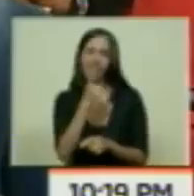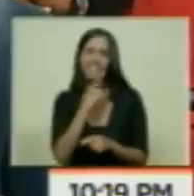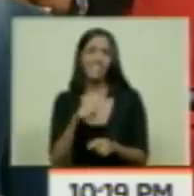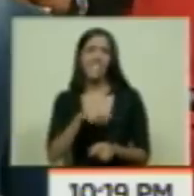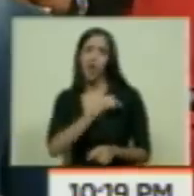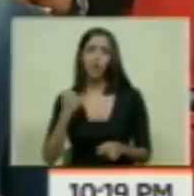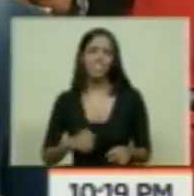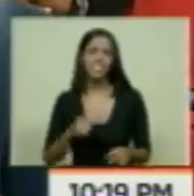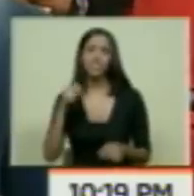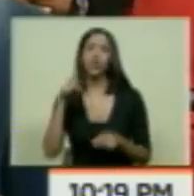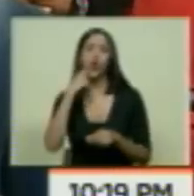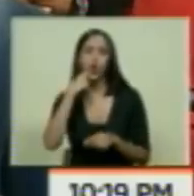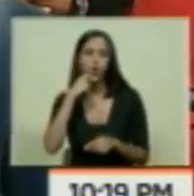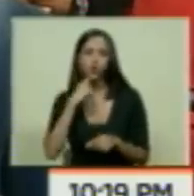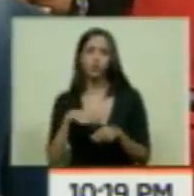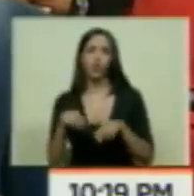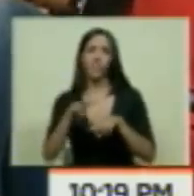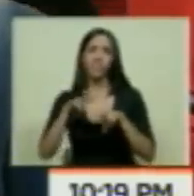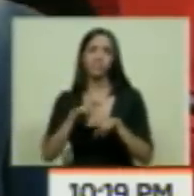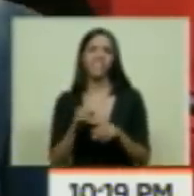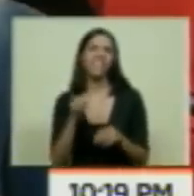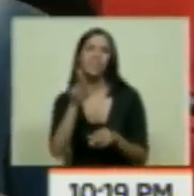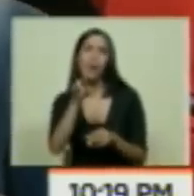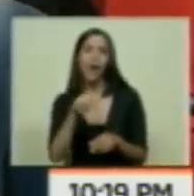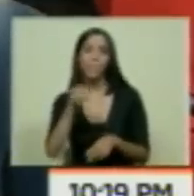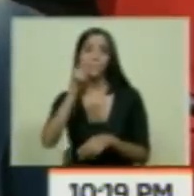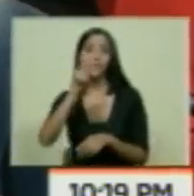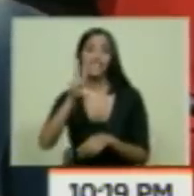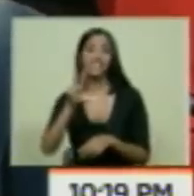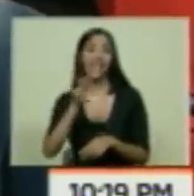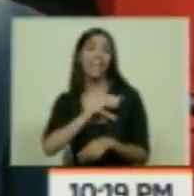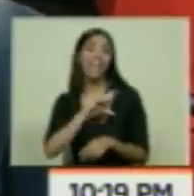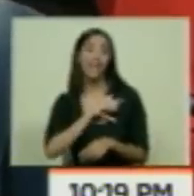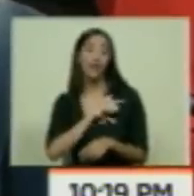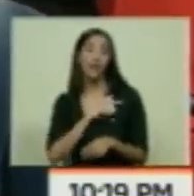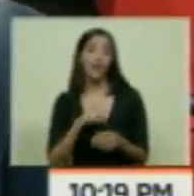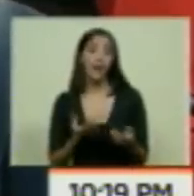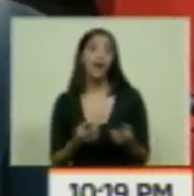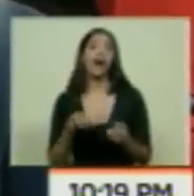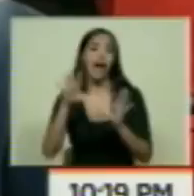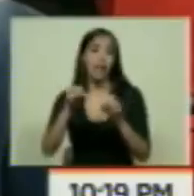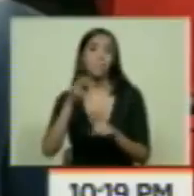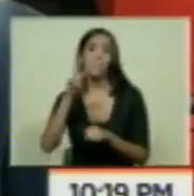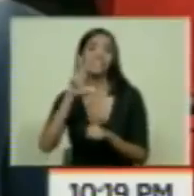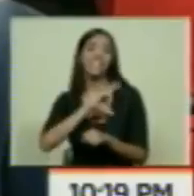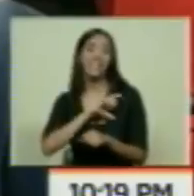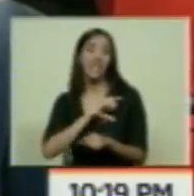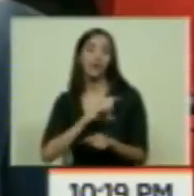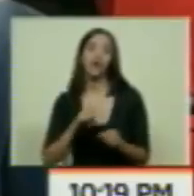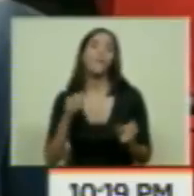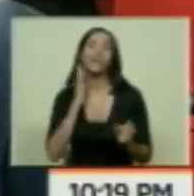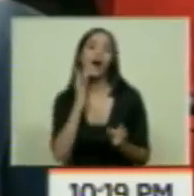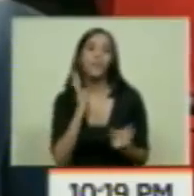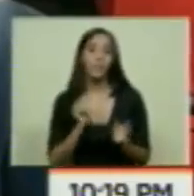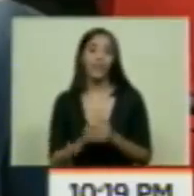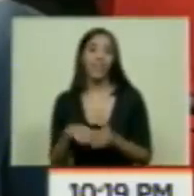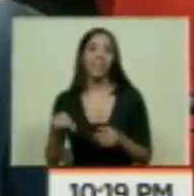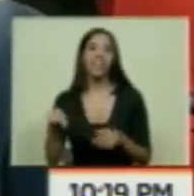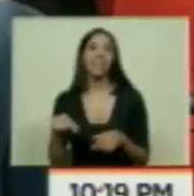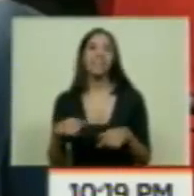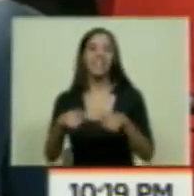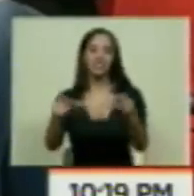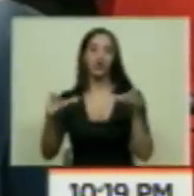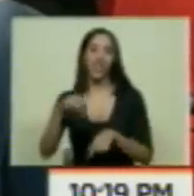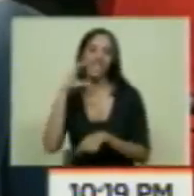chinos, ahorita cambiaron el nombre. Eso es como el 23 de enero, ¿no? Eso es un nombre. 23 de enero agarraron 23 nomás. Pero, por ejemplo, la zona C,